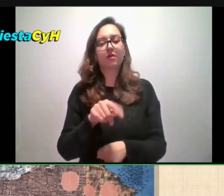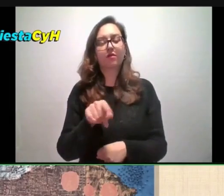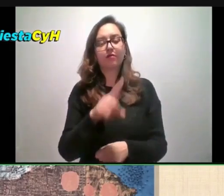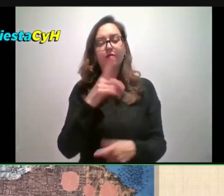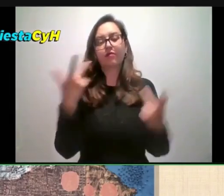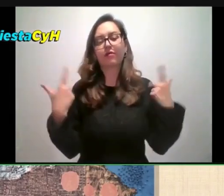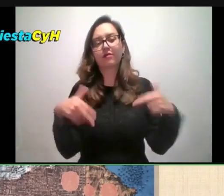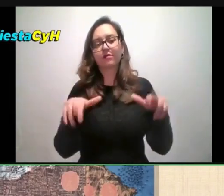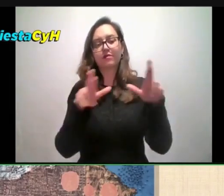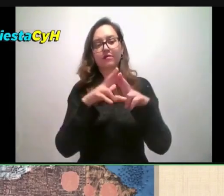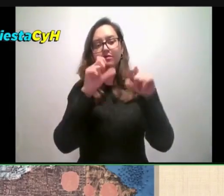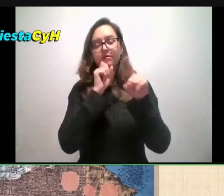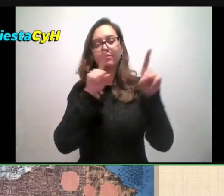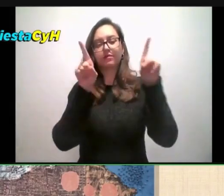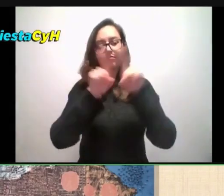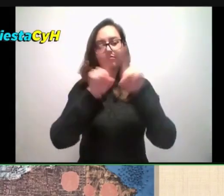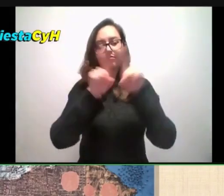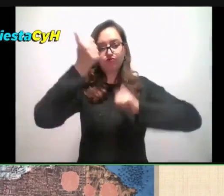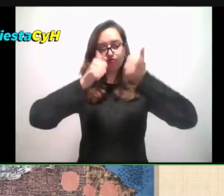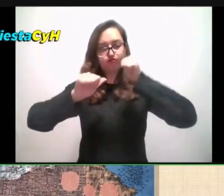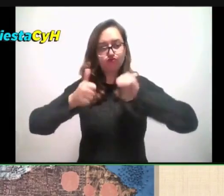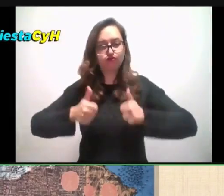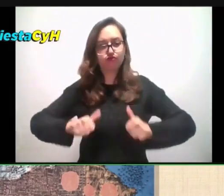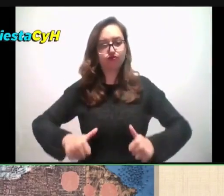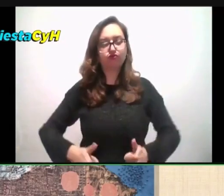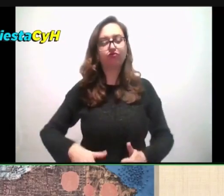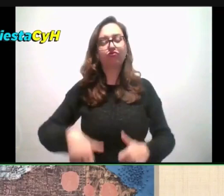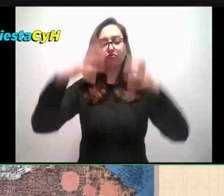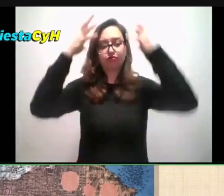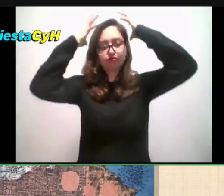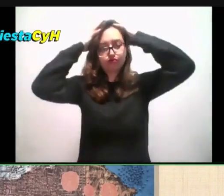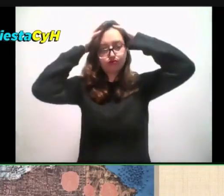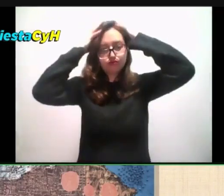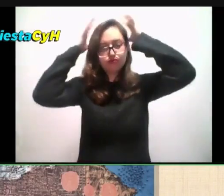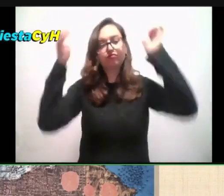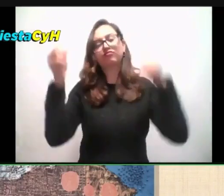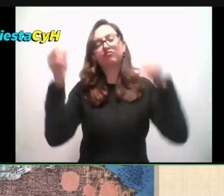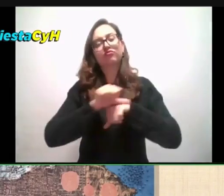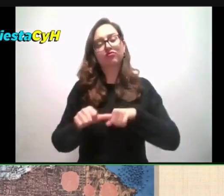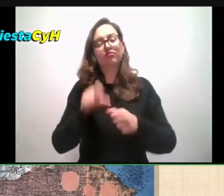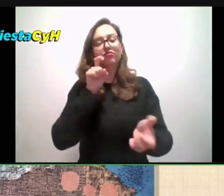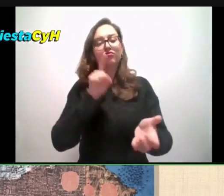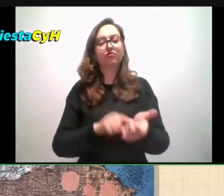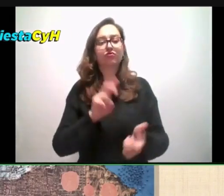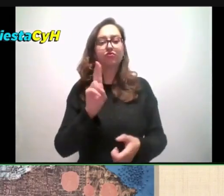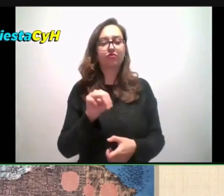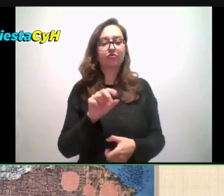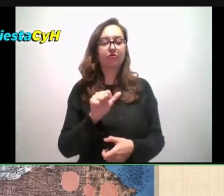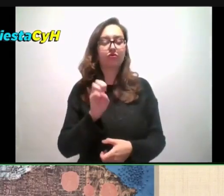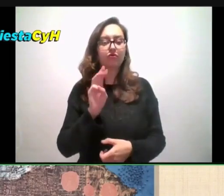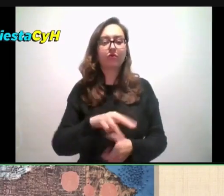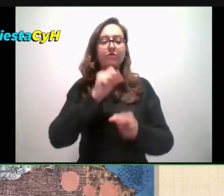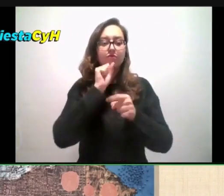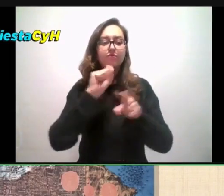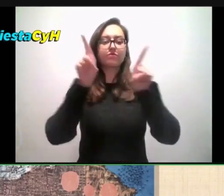de Cirugía Plástica, Estética Reconstructiva y Craneofacial de la Facultad de Medicina de la UNAM. También director en la Clínica